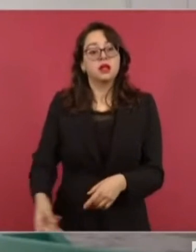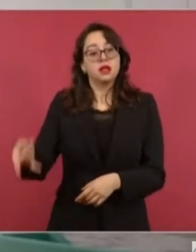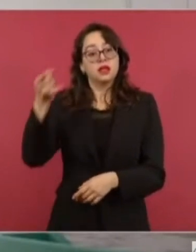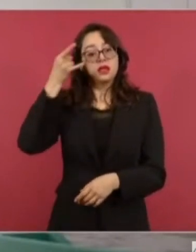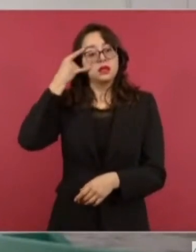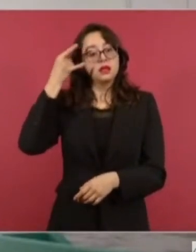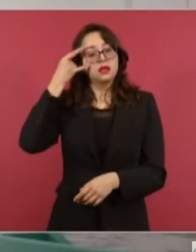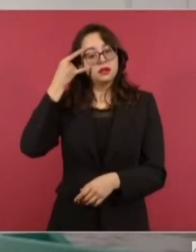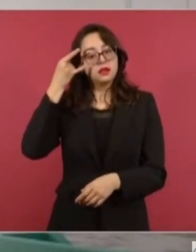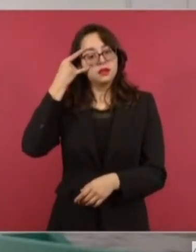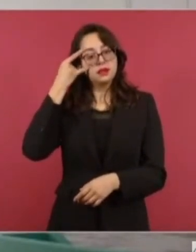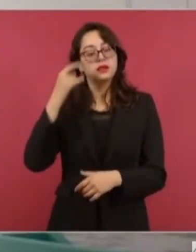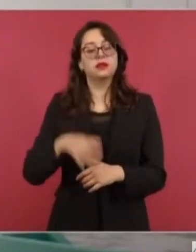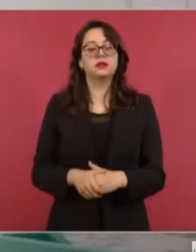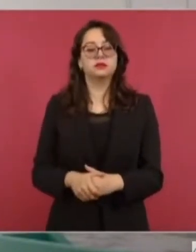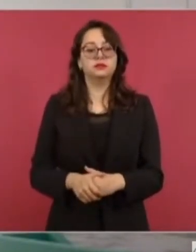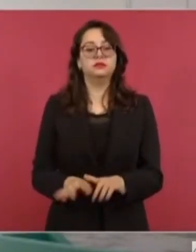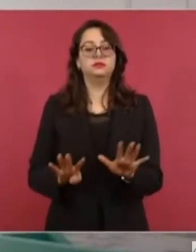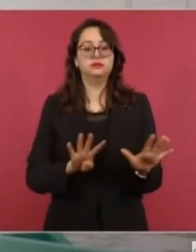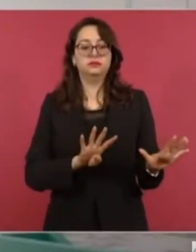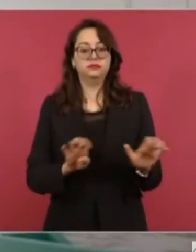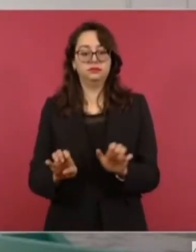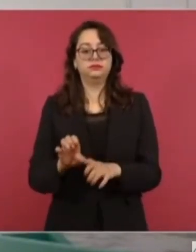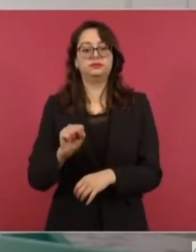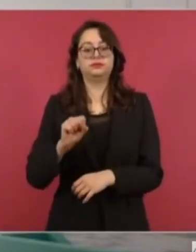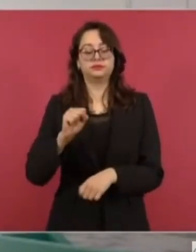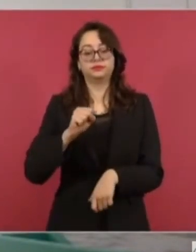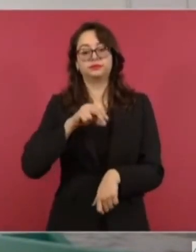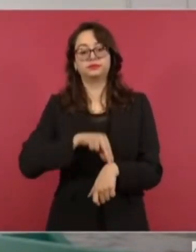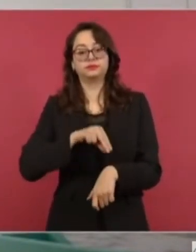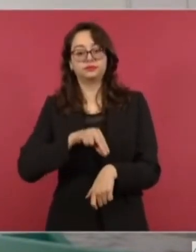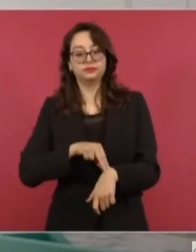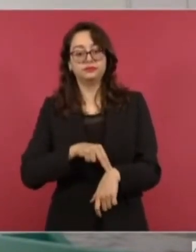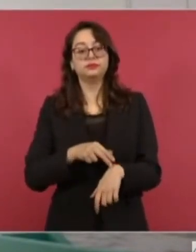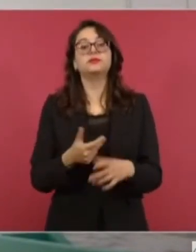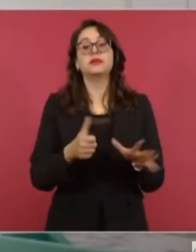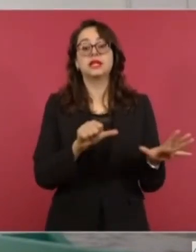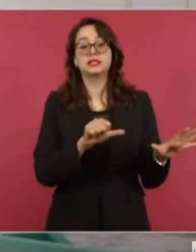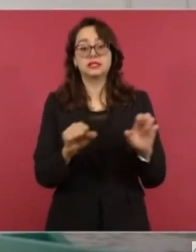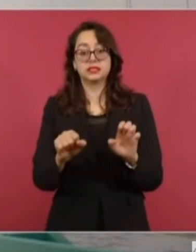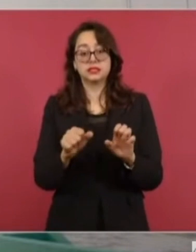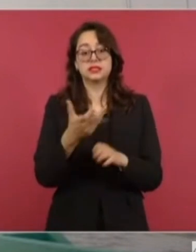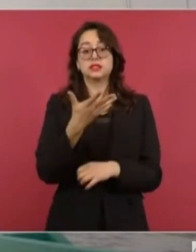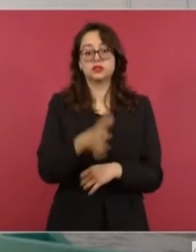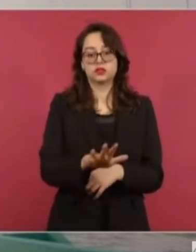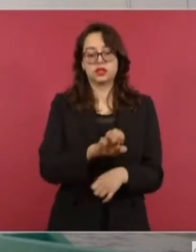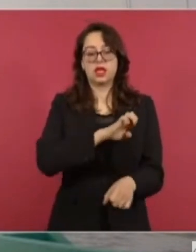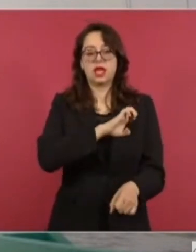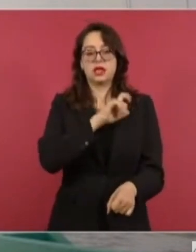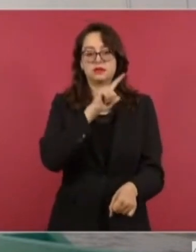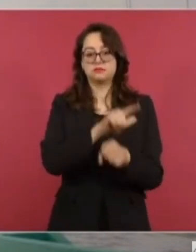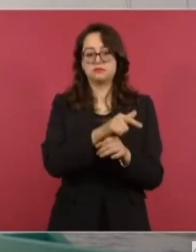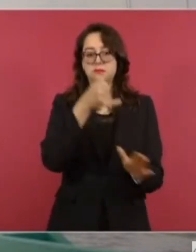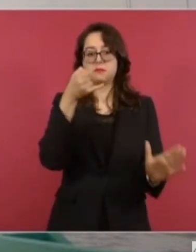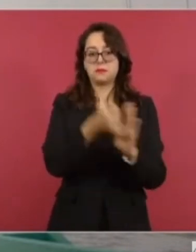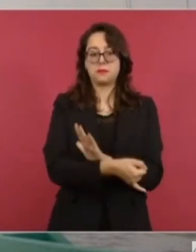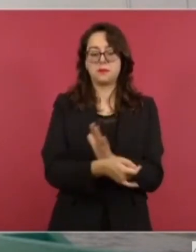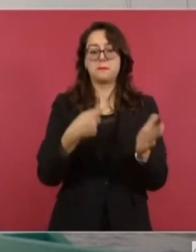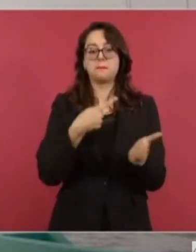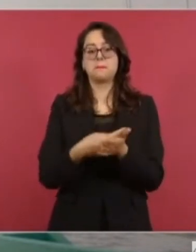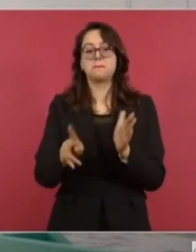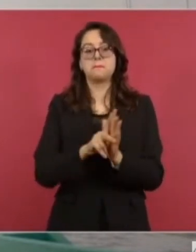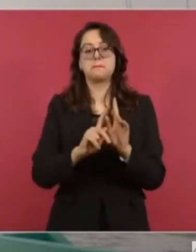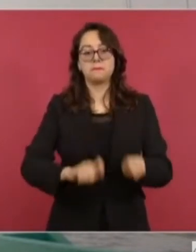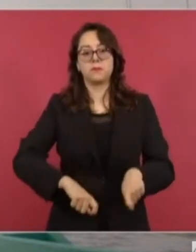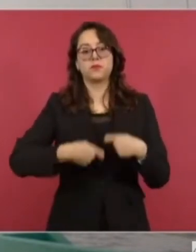Campeche, actualmente contamos con 960 médicos, de los cuales 610 son especialistas. Se ha basificado